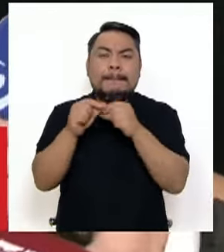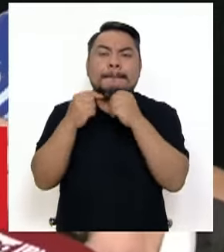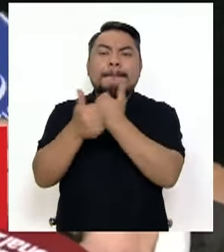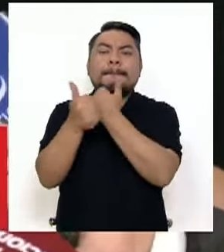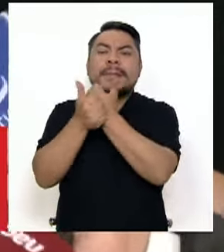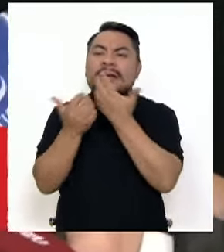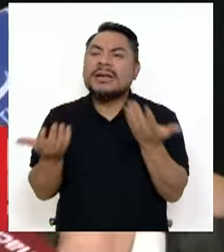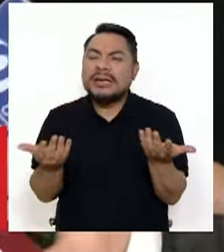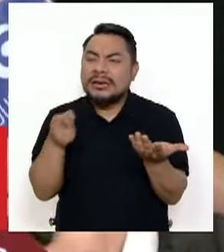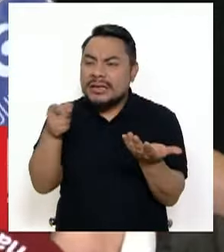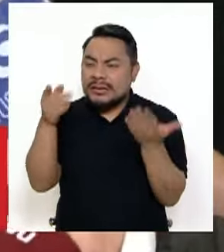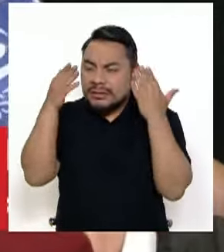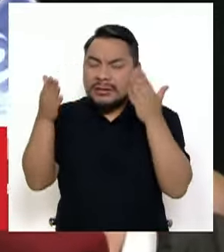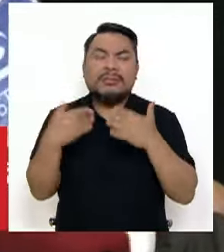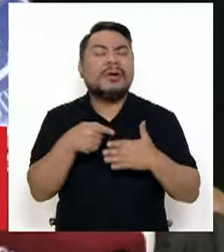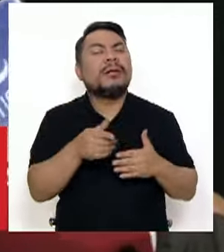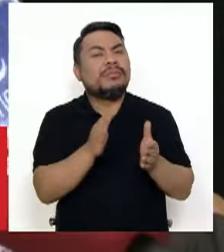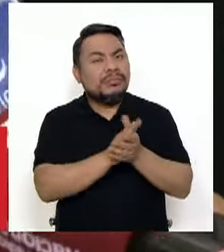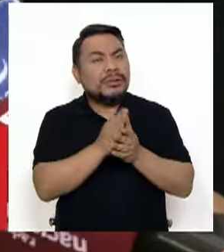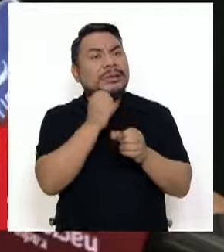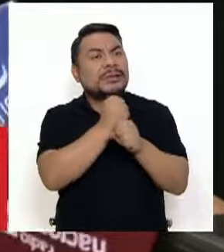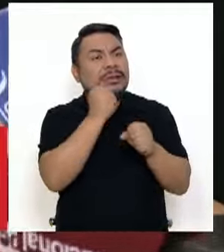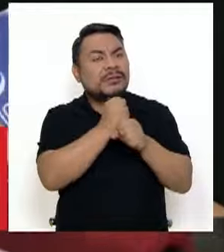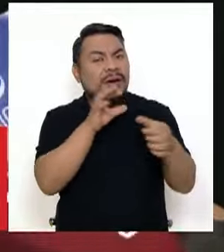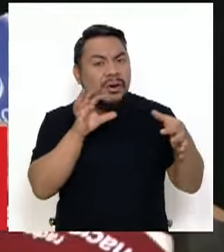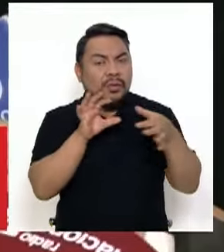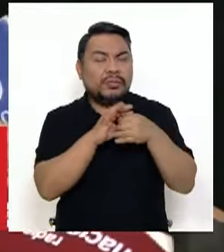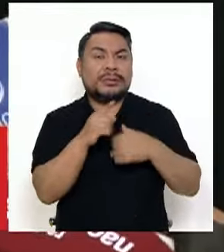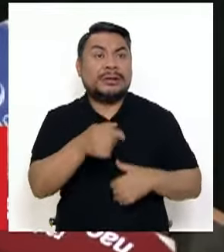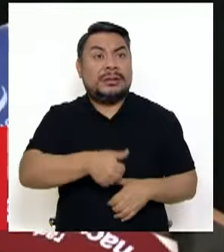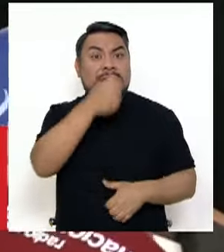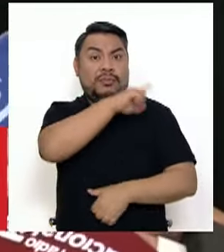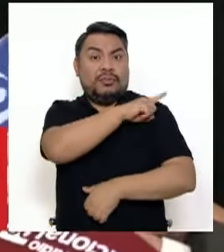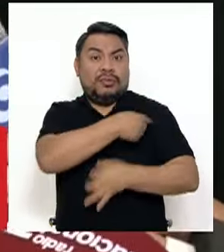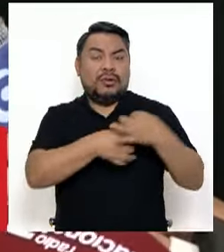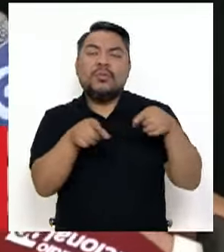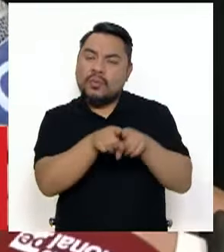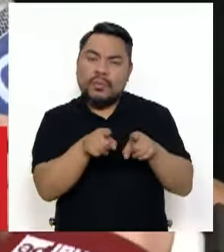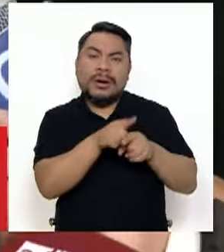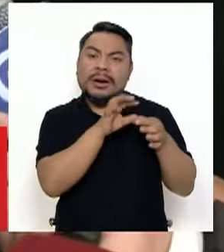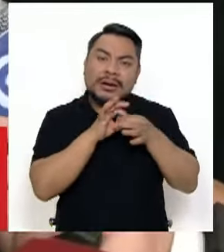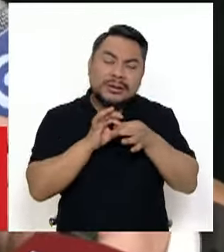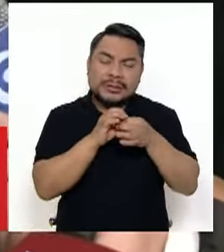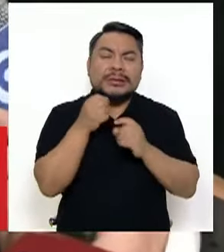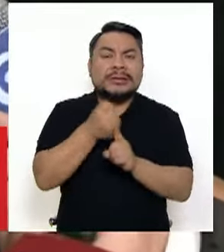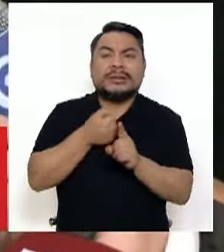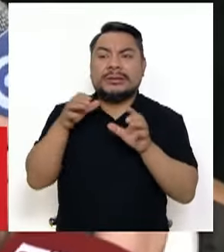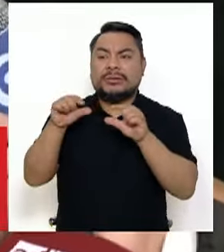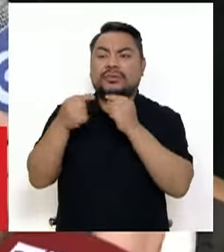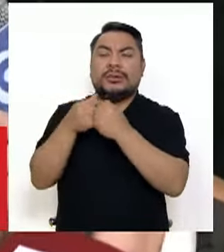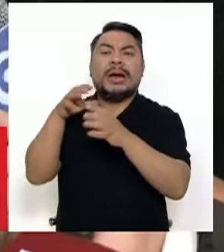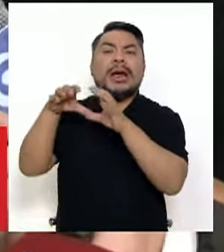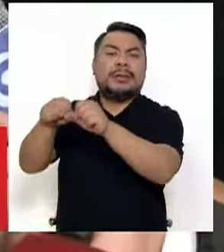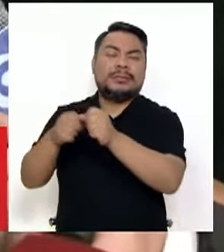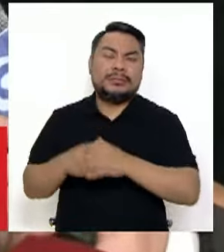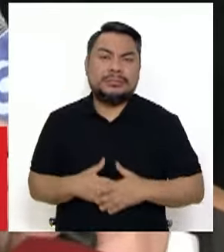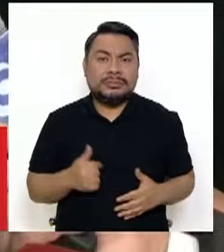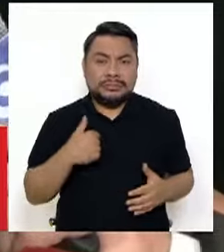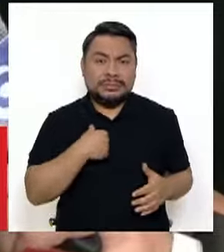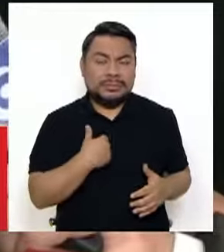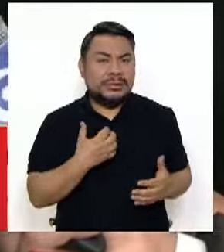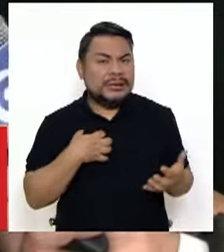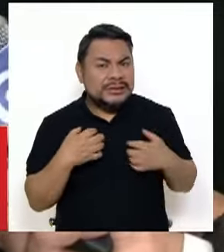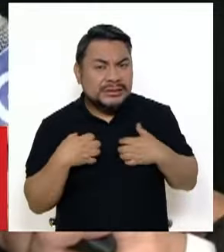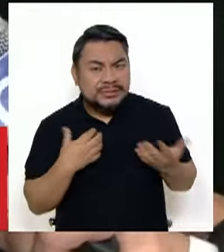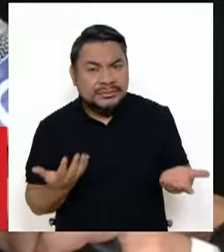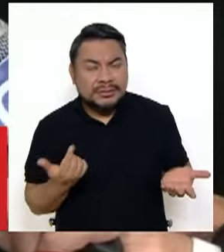El llamado a la unidad que nuestro presidente del Poder Judicial ha hecho. Solo unidos vamos a enfrentar la criminalidad organizada. ¿Qué me molesta? Que